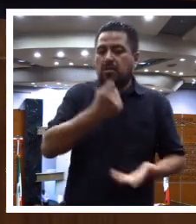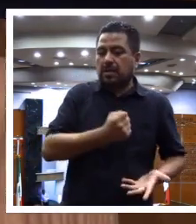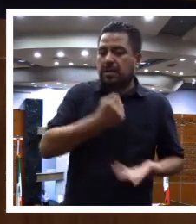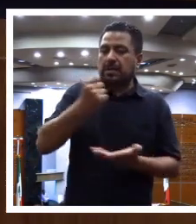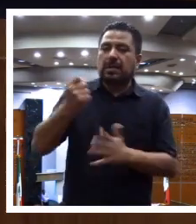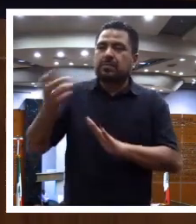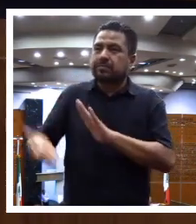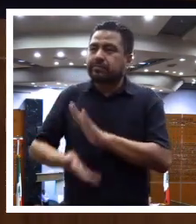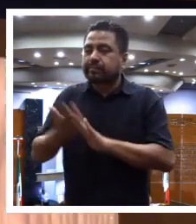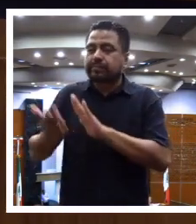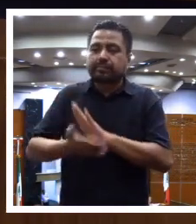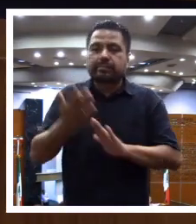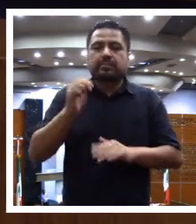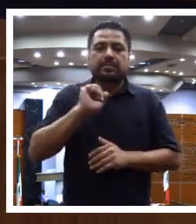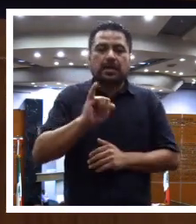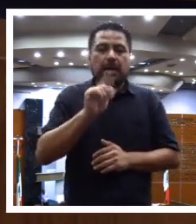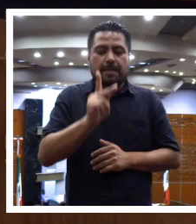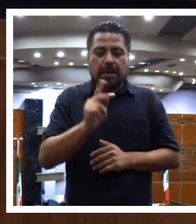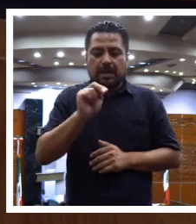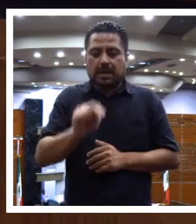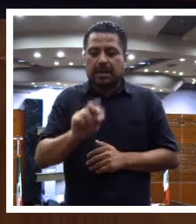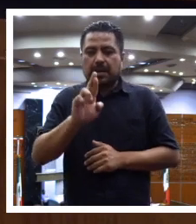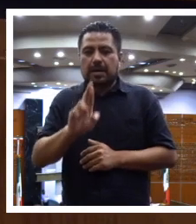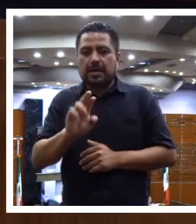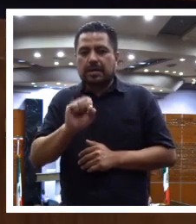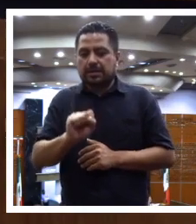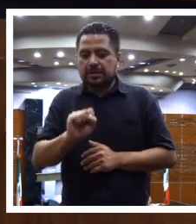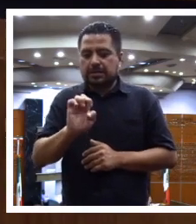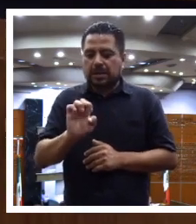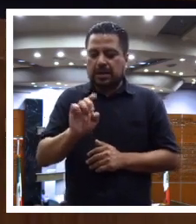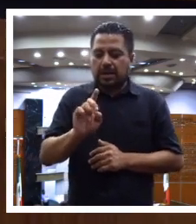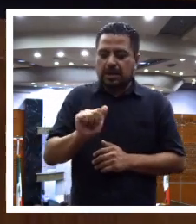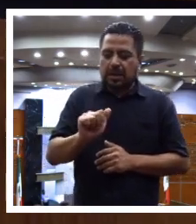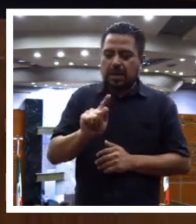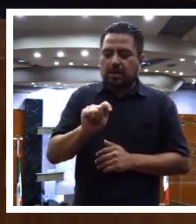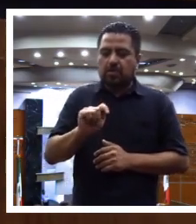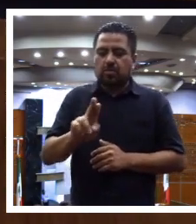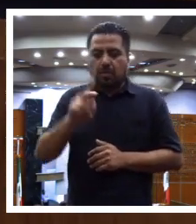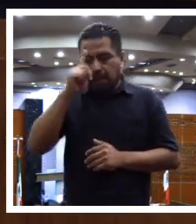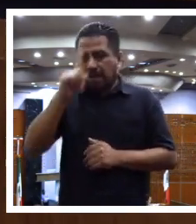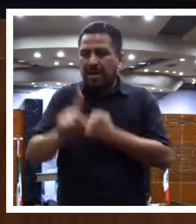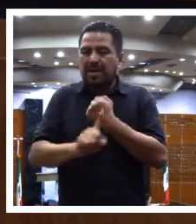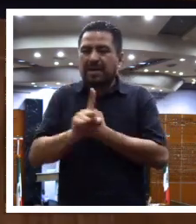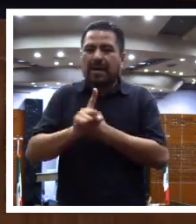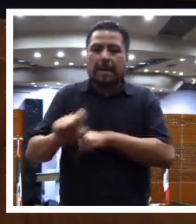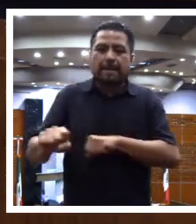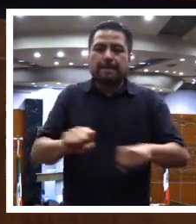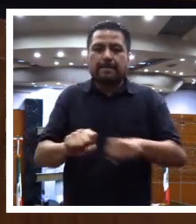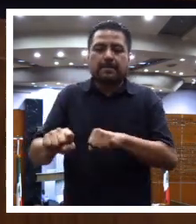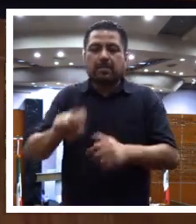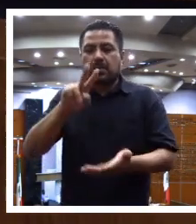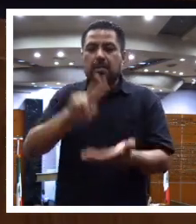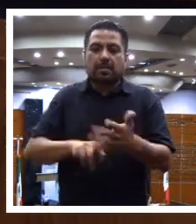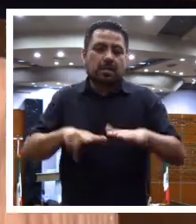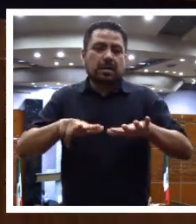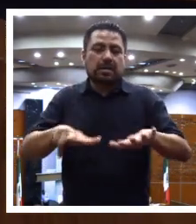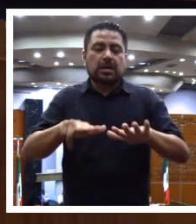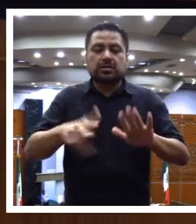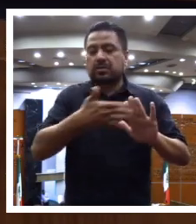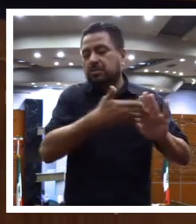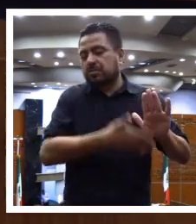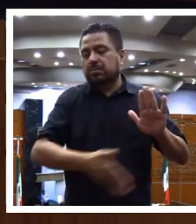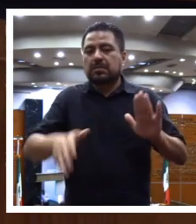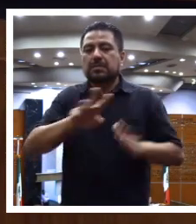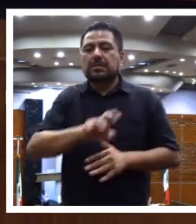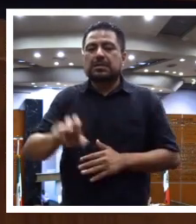la reconstrucción del PNR en Sedatu para las afectaciones del temblor 2018 y de ahí, de